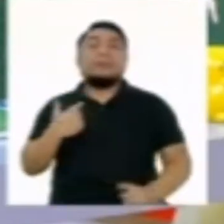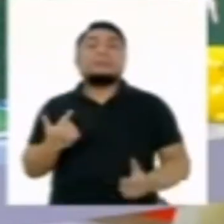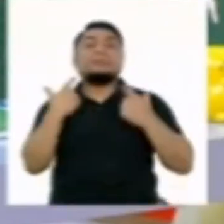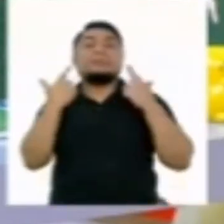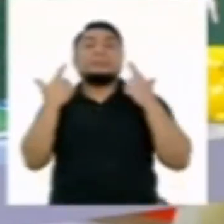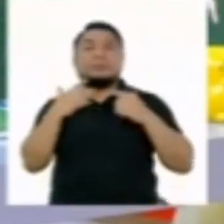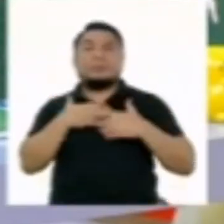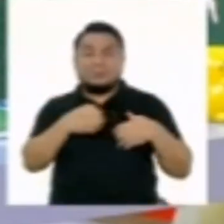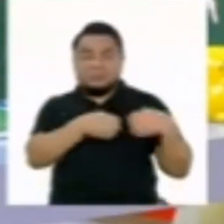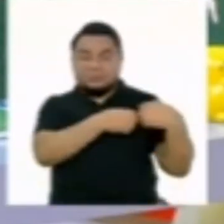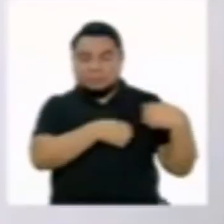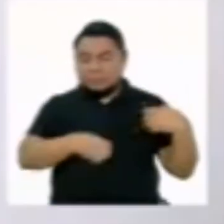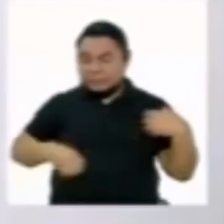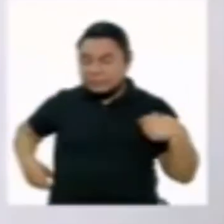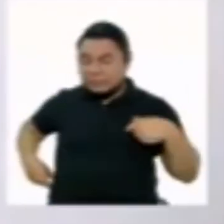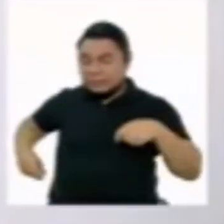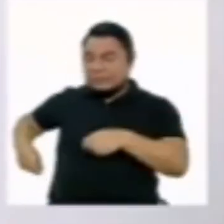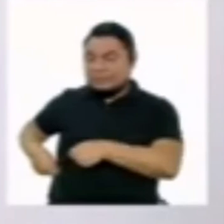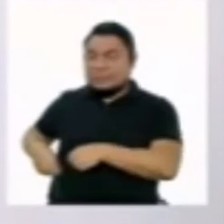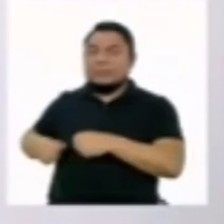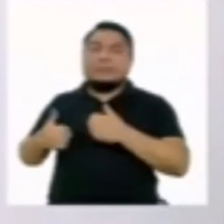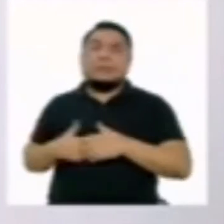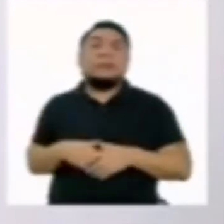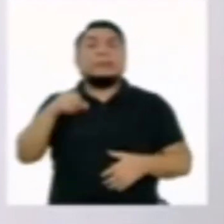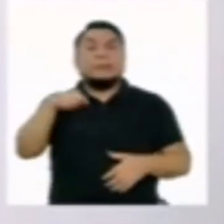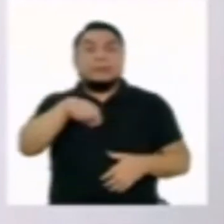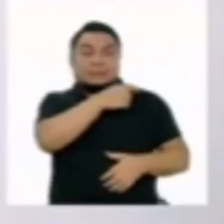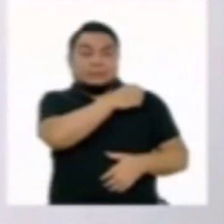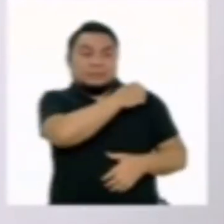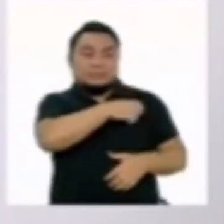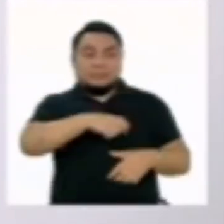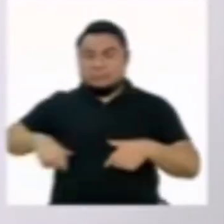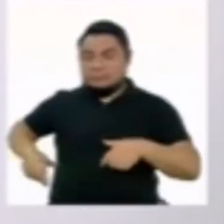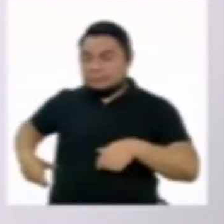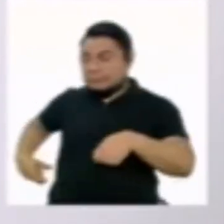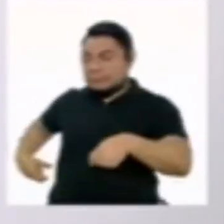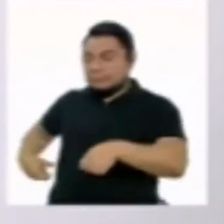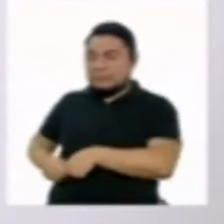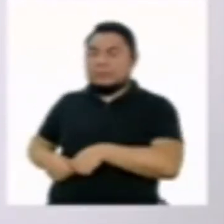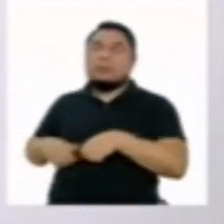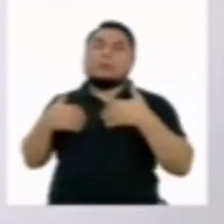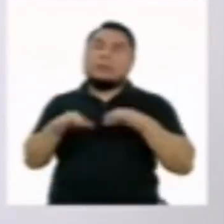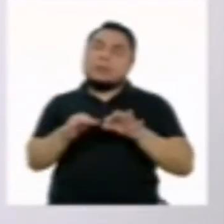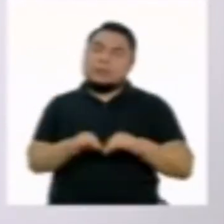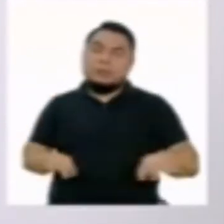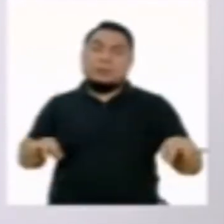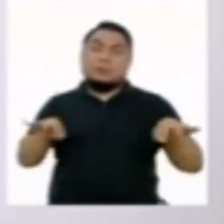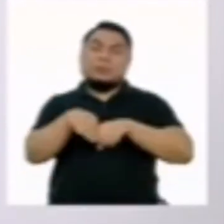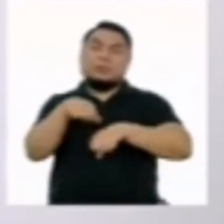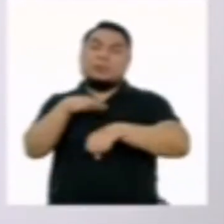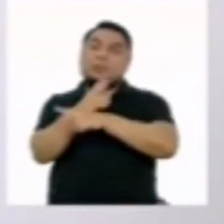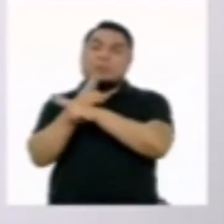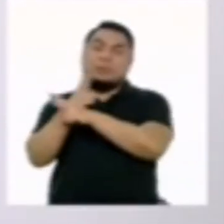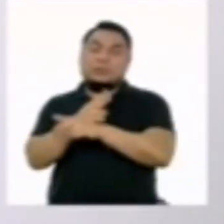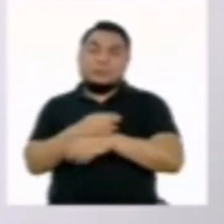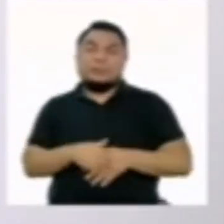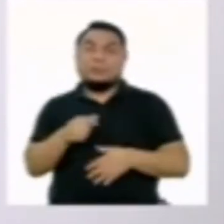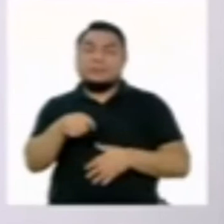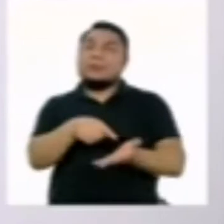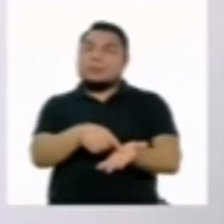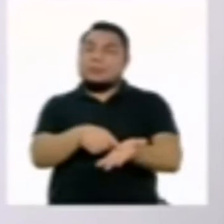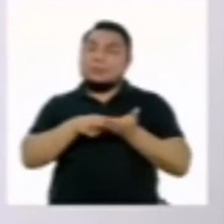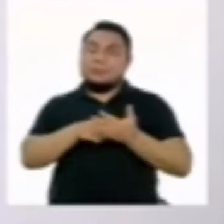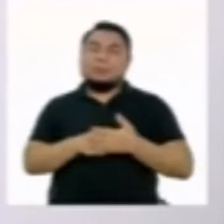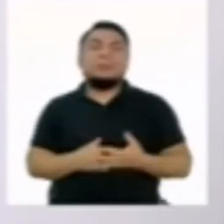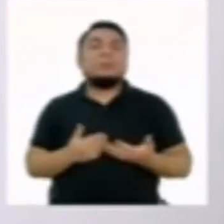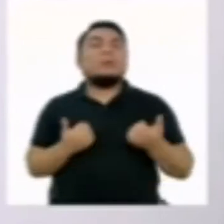suerte íbamos con cinturón de seguridad. Llevar puesto el cinturón de seguridad es una gran medida de prevención y es